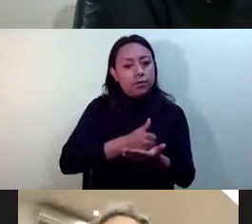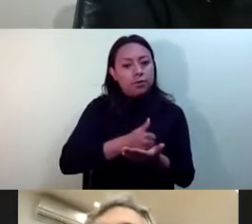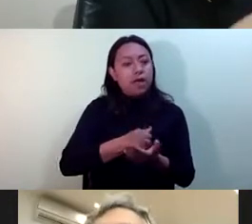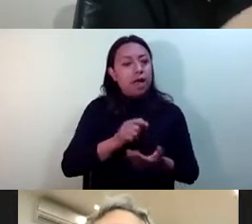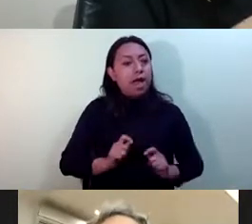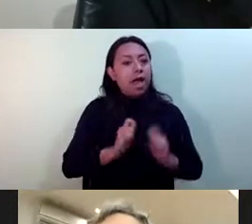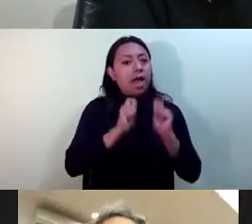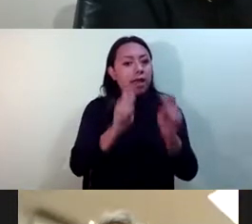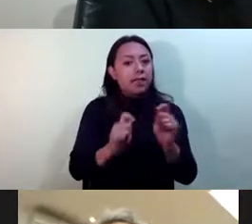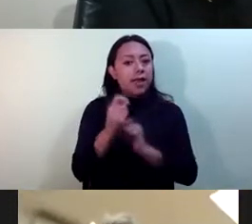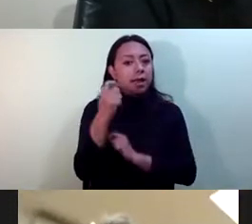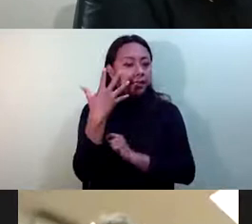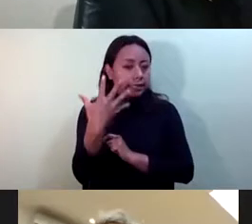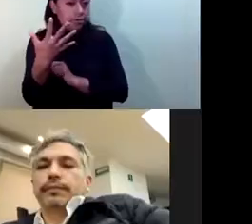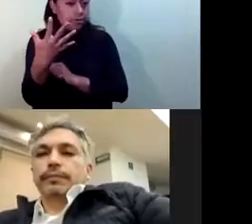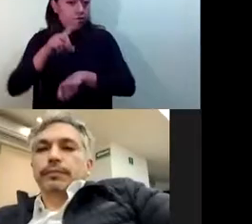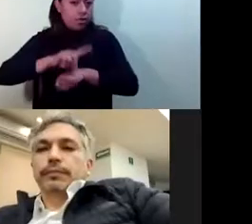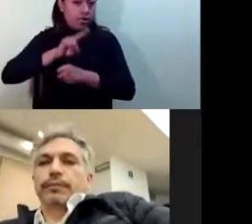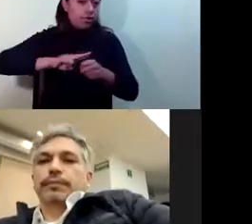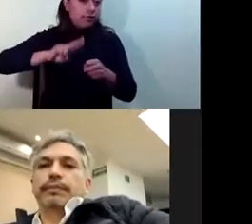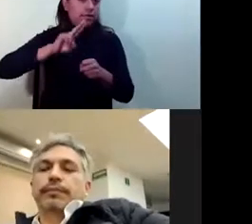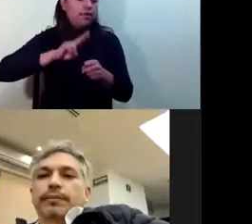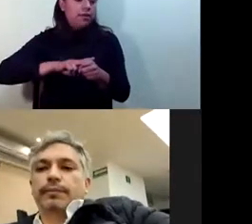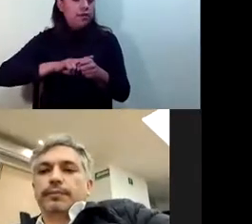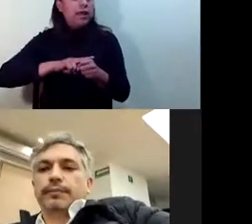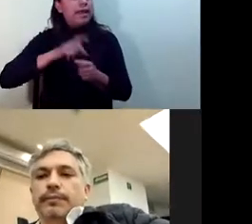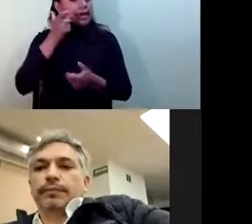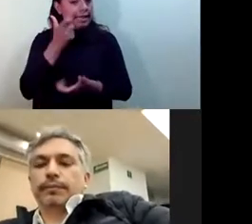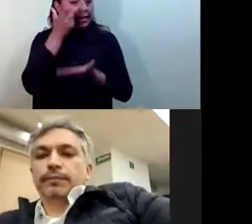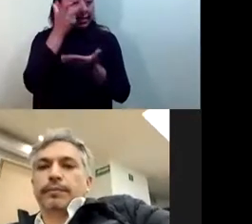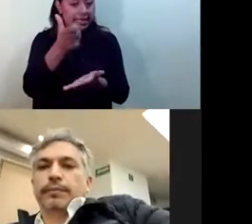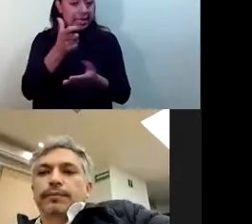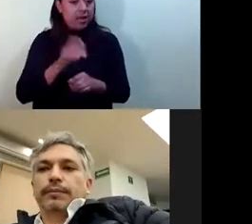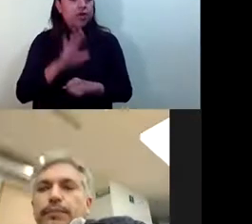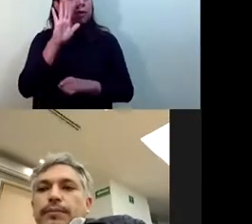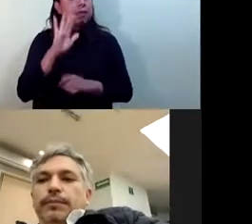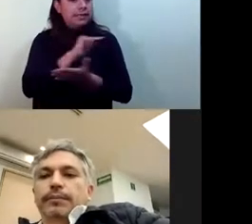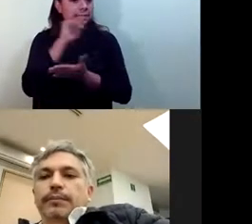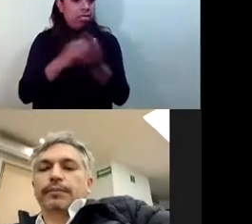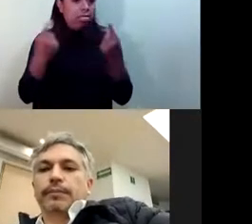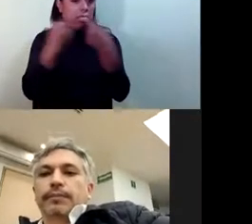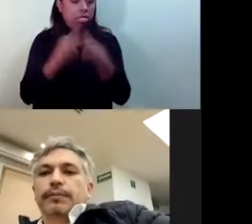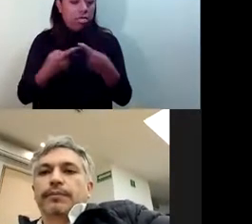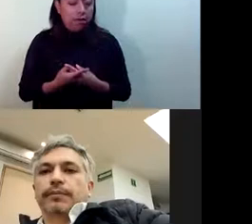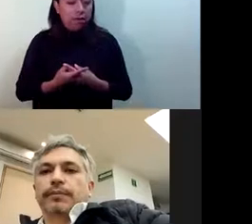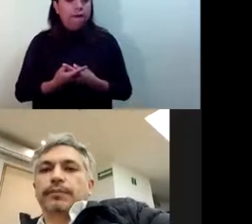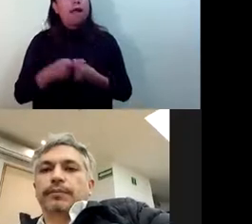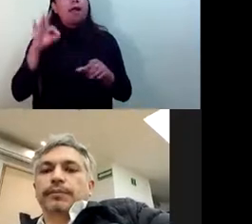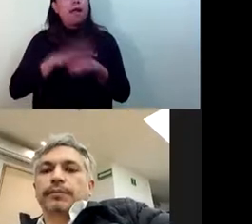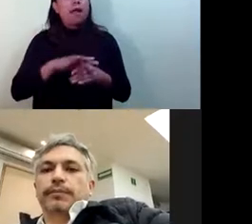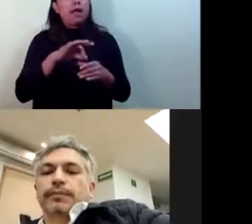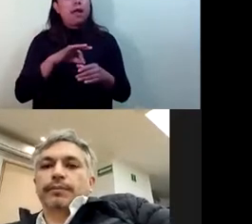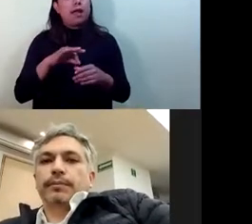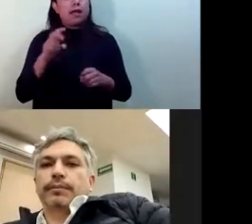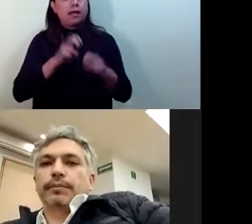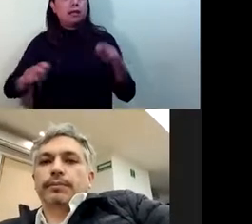días naturales los recursos que de manera ilegal le ha venido reteniendo al Tribunal Electoral de la Ciudad de México desde el mes